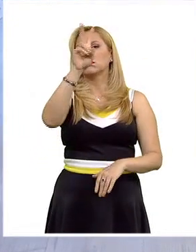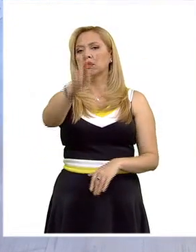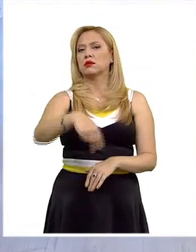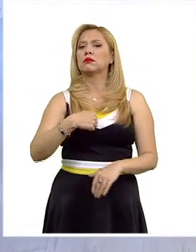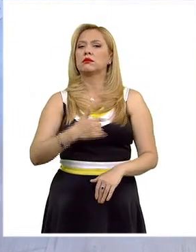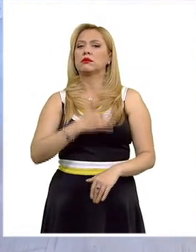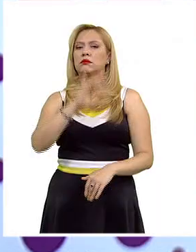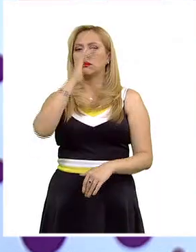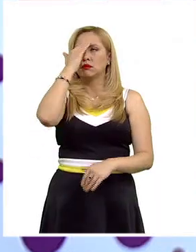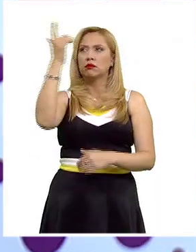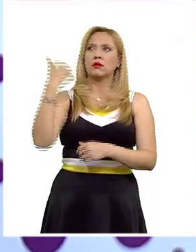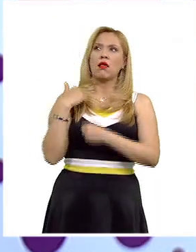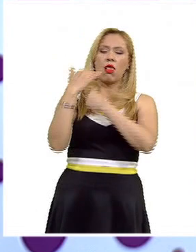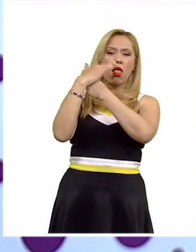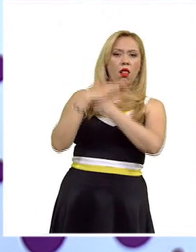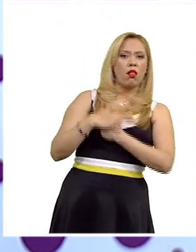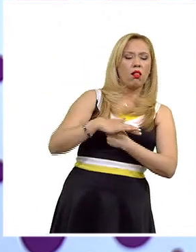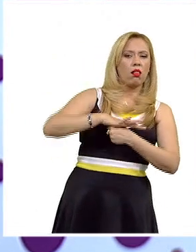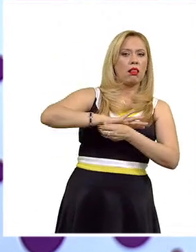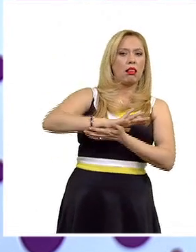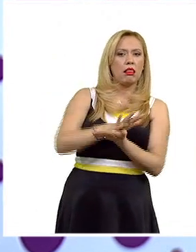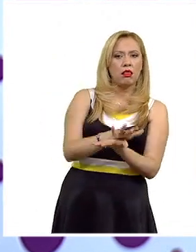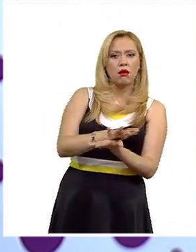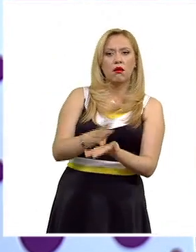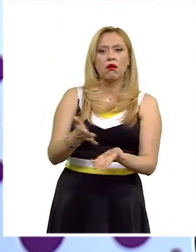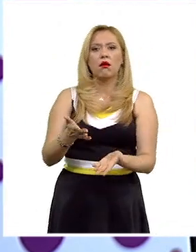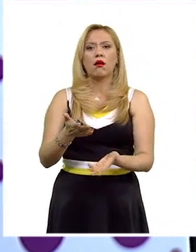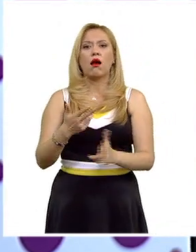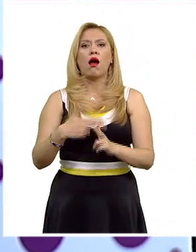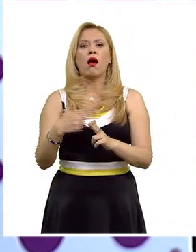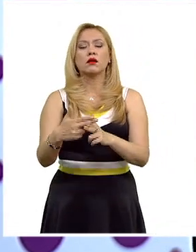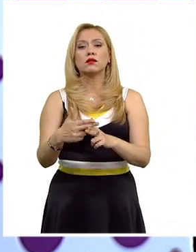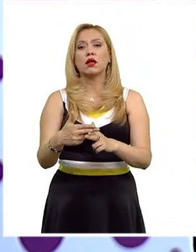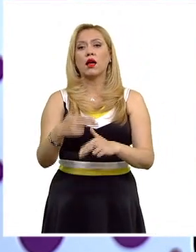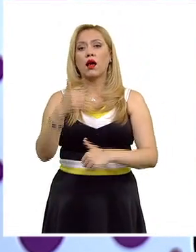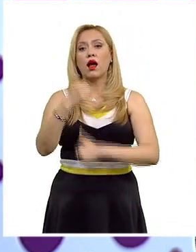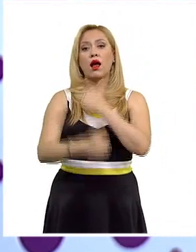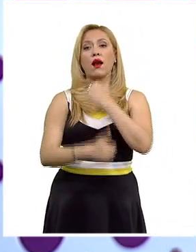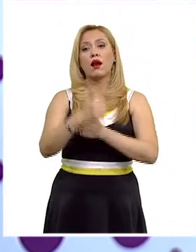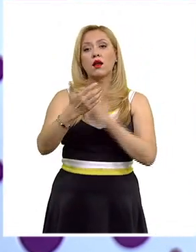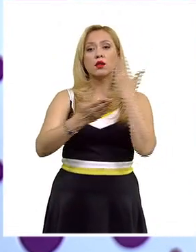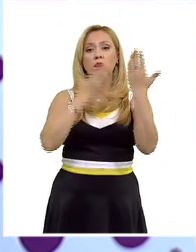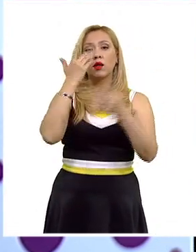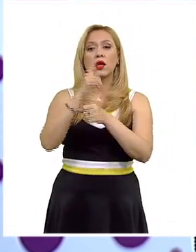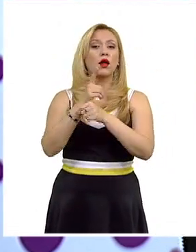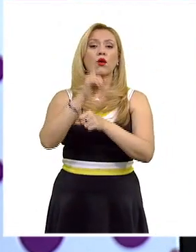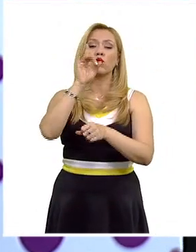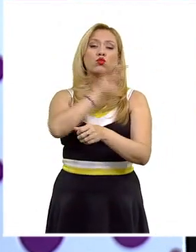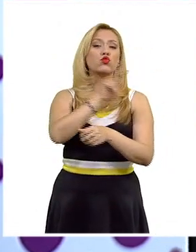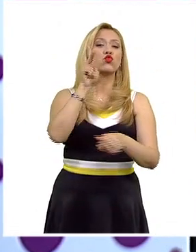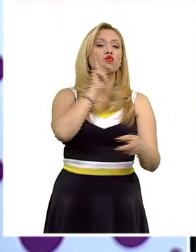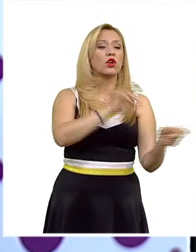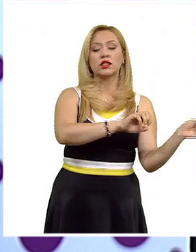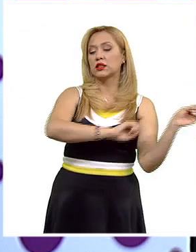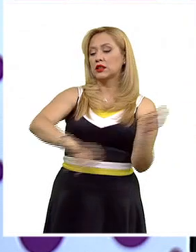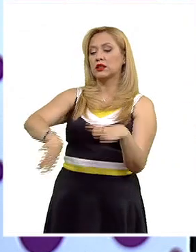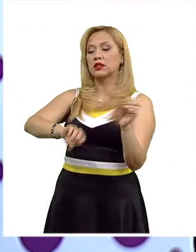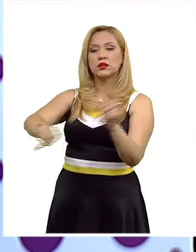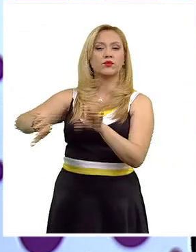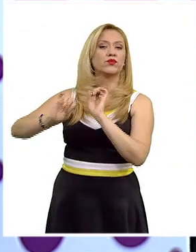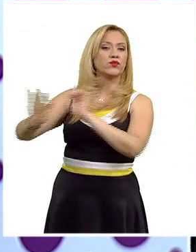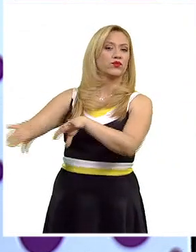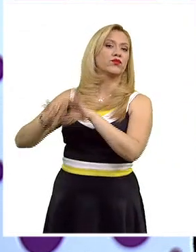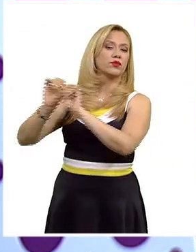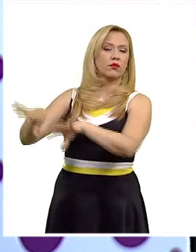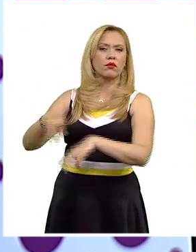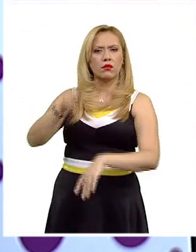sea, las mujeres estamos en la universidad, incluso hay carreras feminizadas, como se les ha nombrado, sin embargo, cuando recuperas la experiencia de las mujeres, ahí